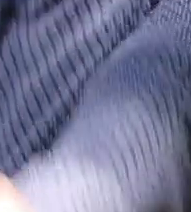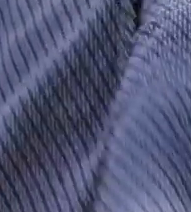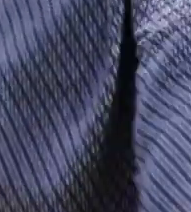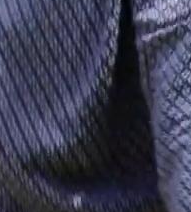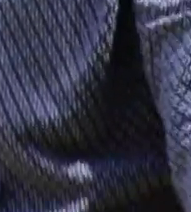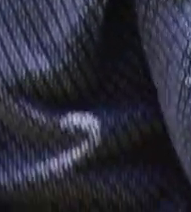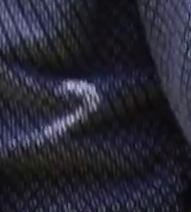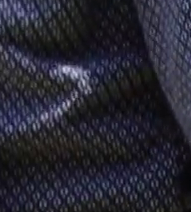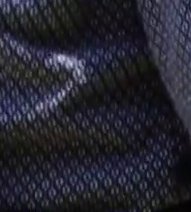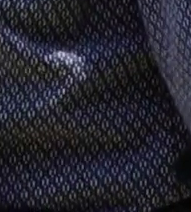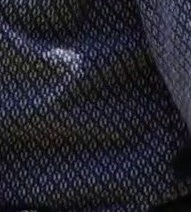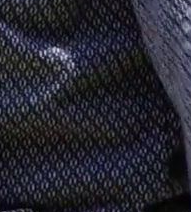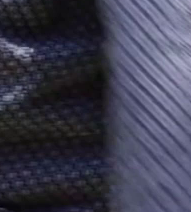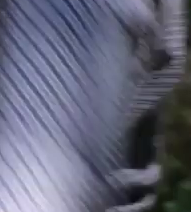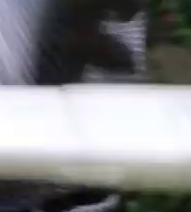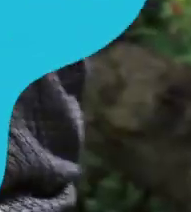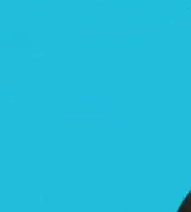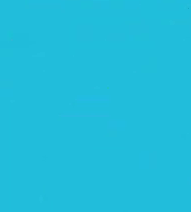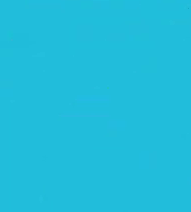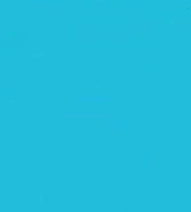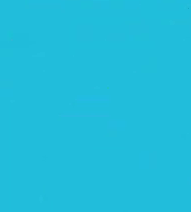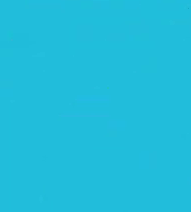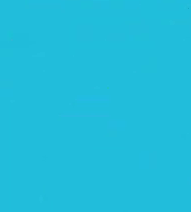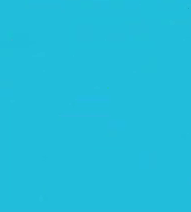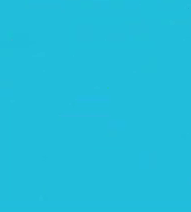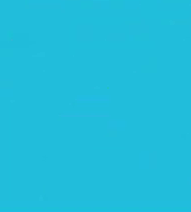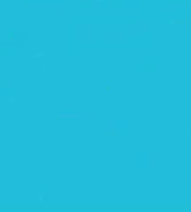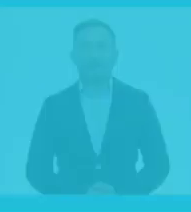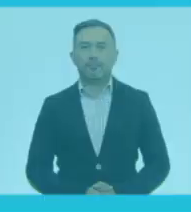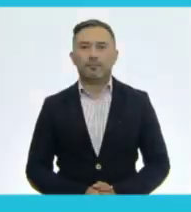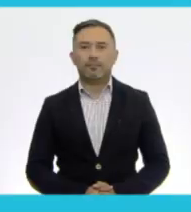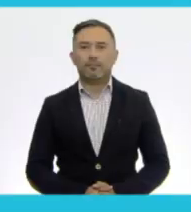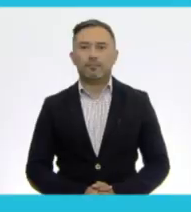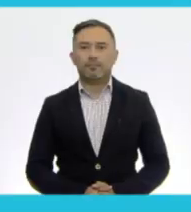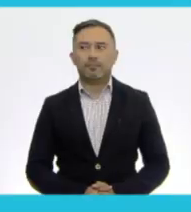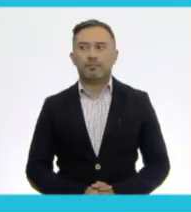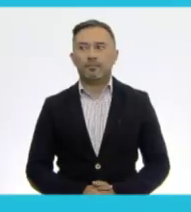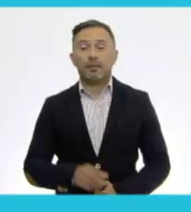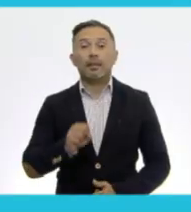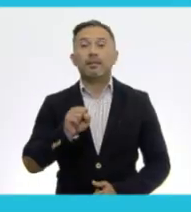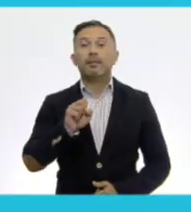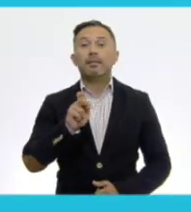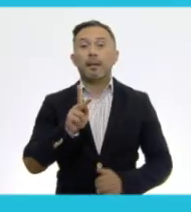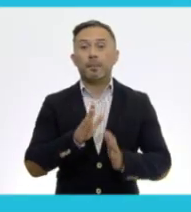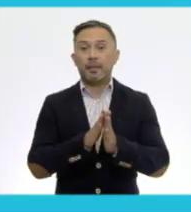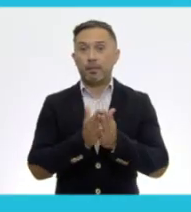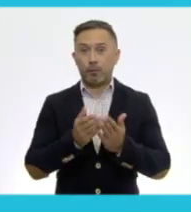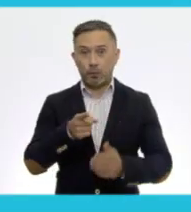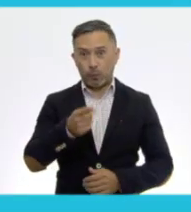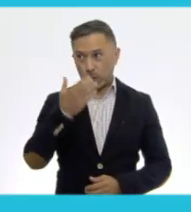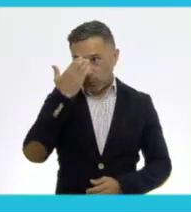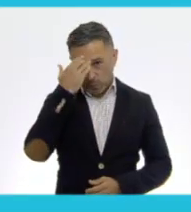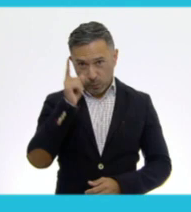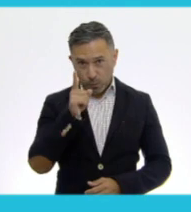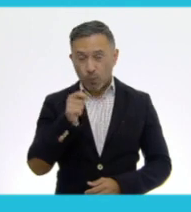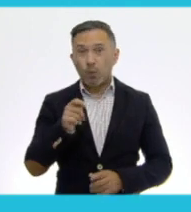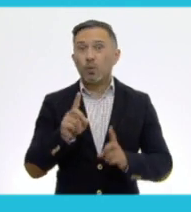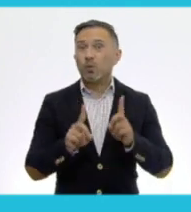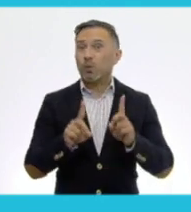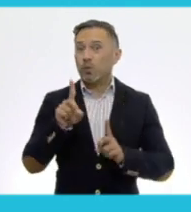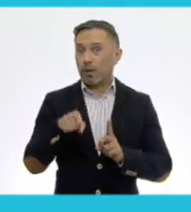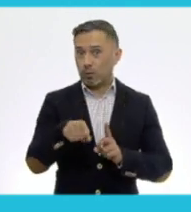extendida. Bajamos y subimos. Si no tienes el libro de texto o necesitas ayuda para resolver tus